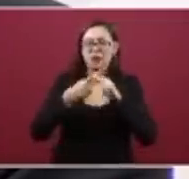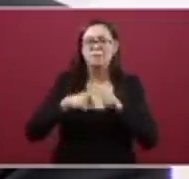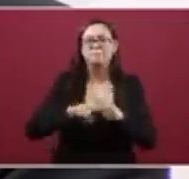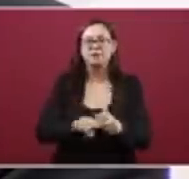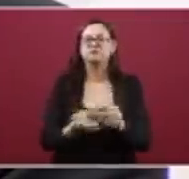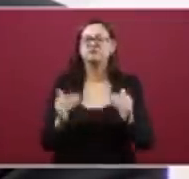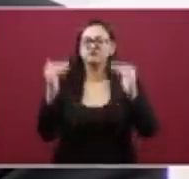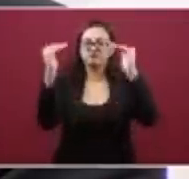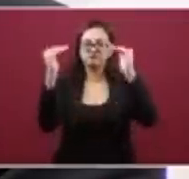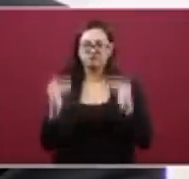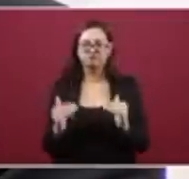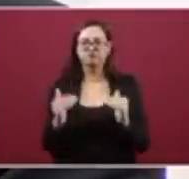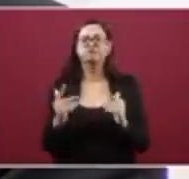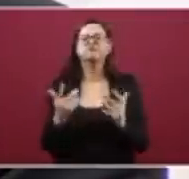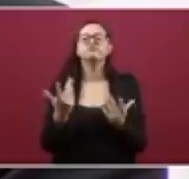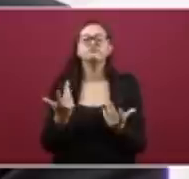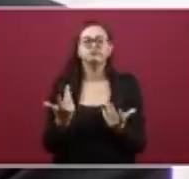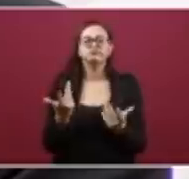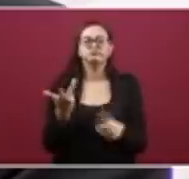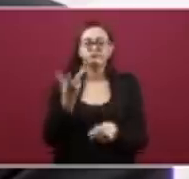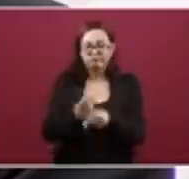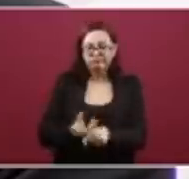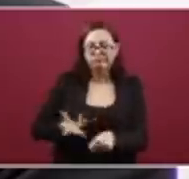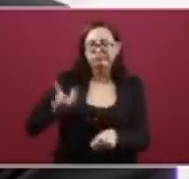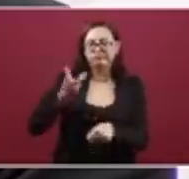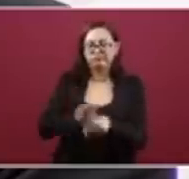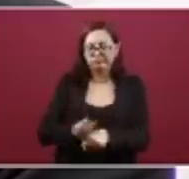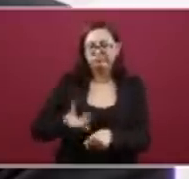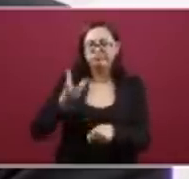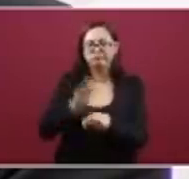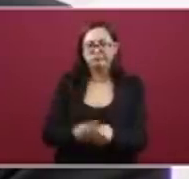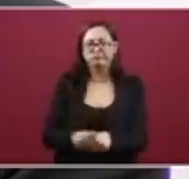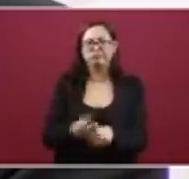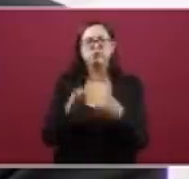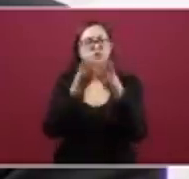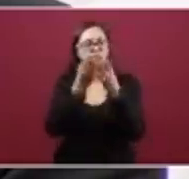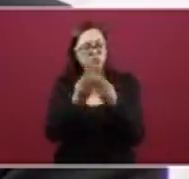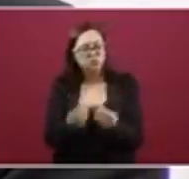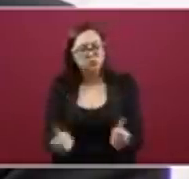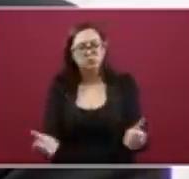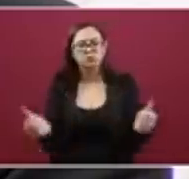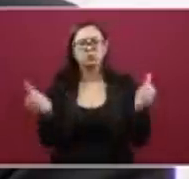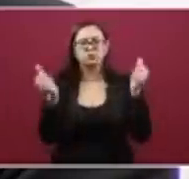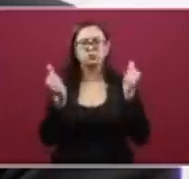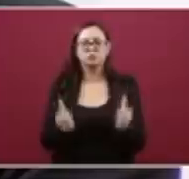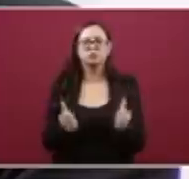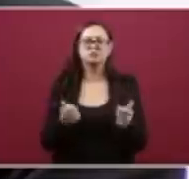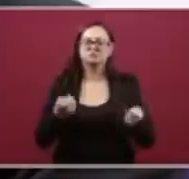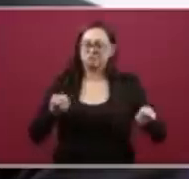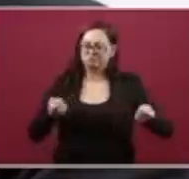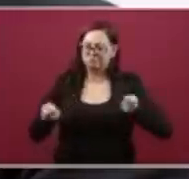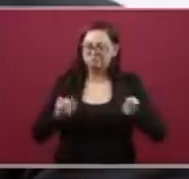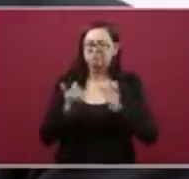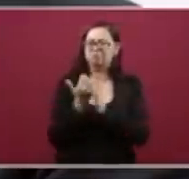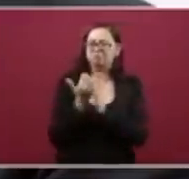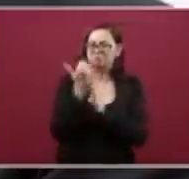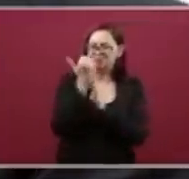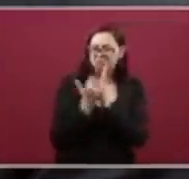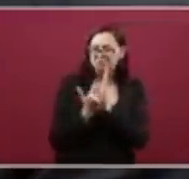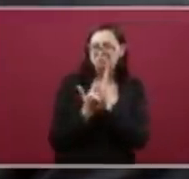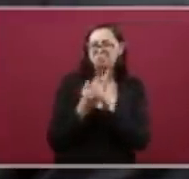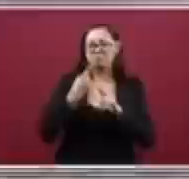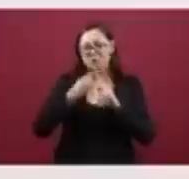resolverá este asunto abran ajustes para